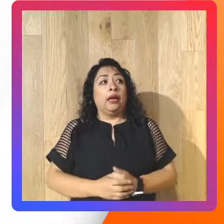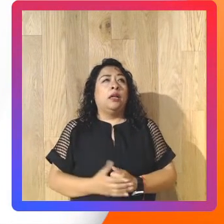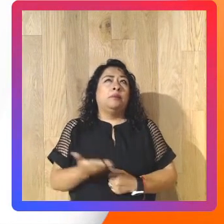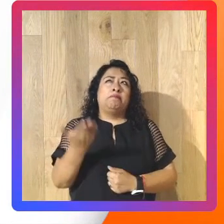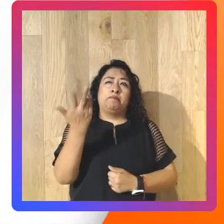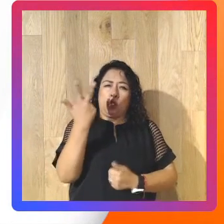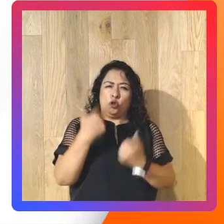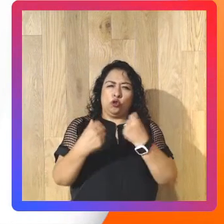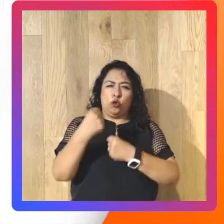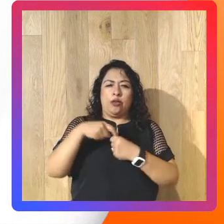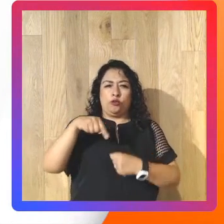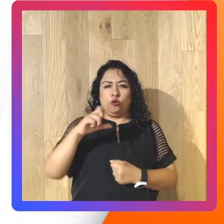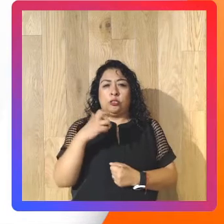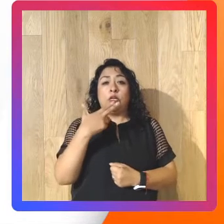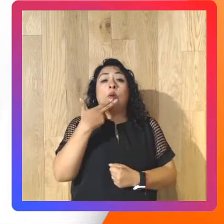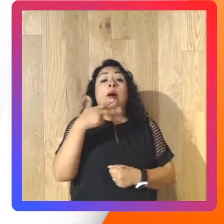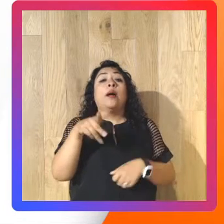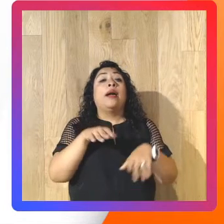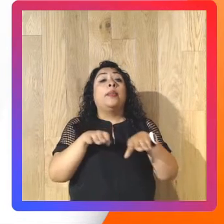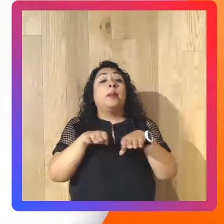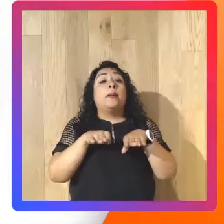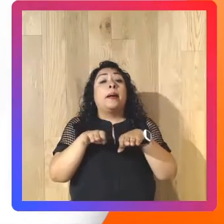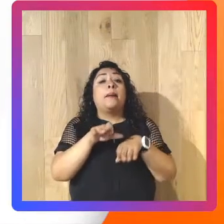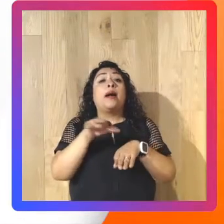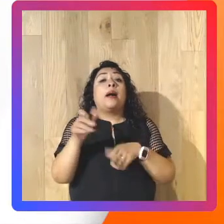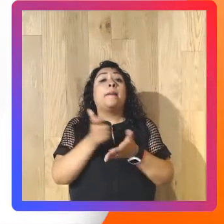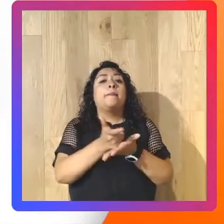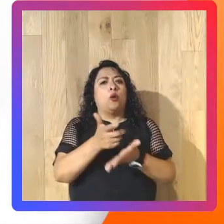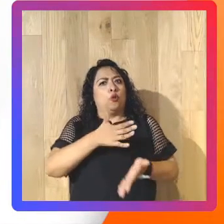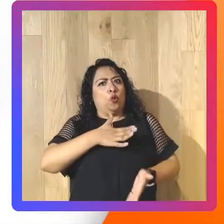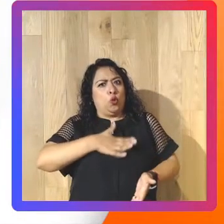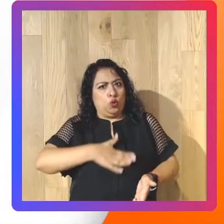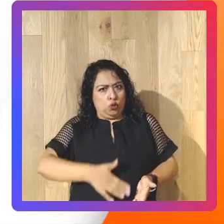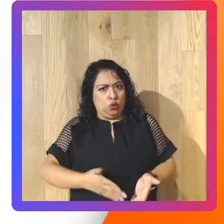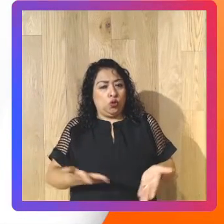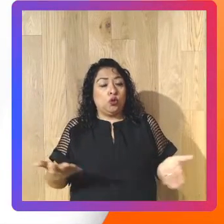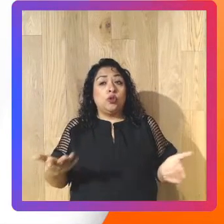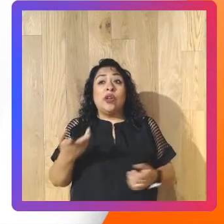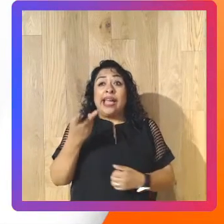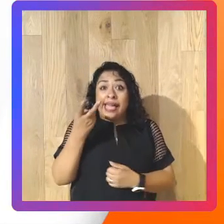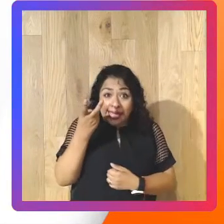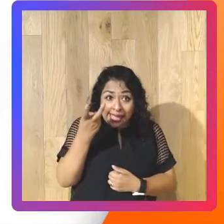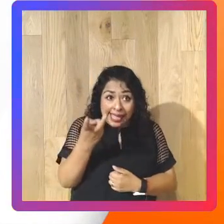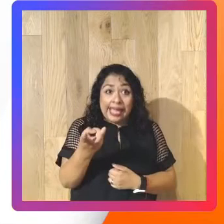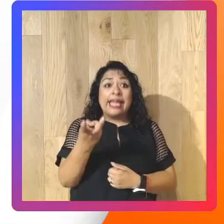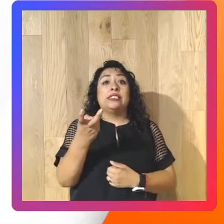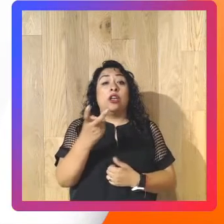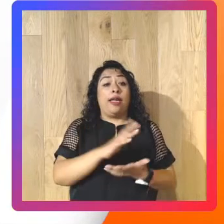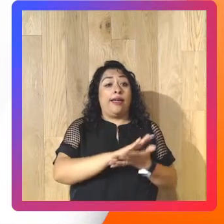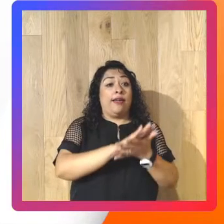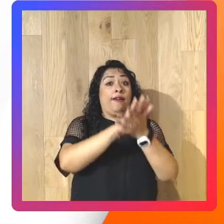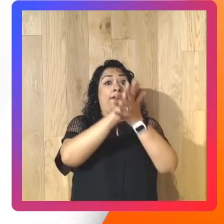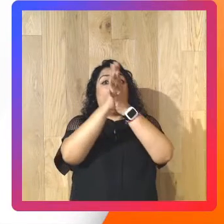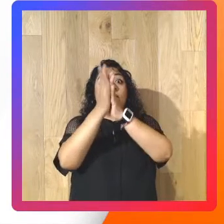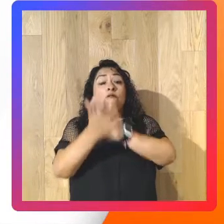hace 8 años en Chihuahua estamos trabajando por el salario digno. Y esta parte y esta evolución